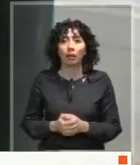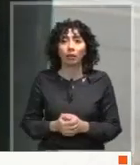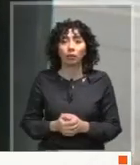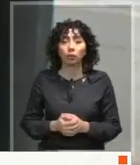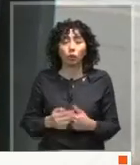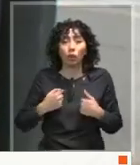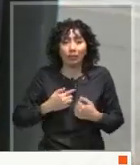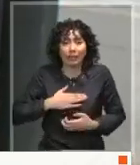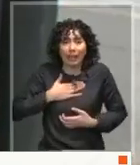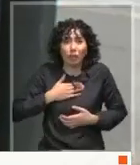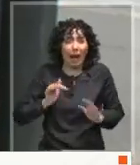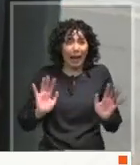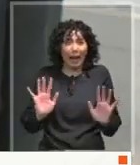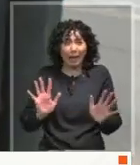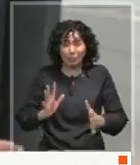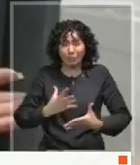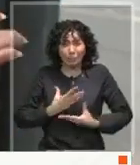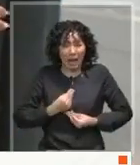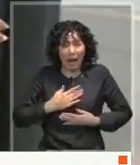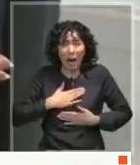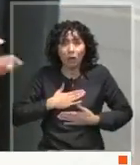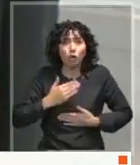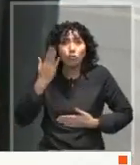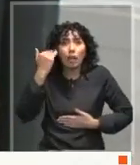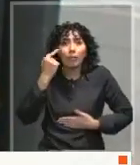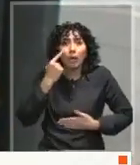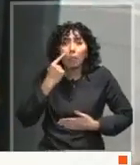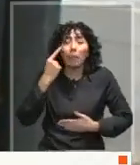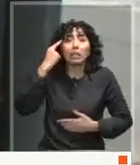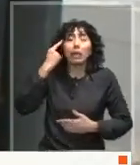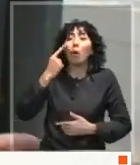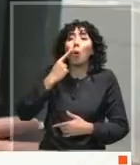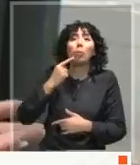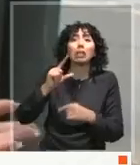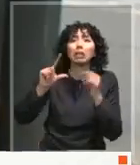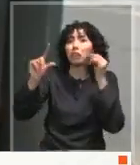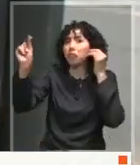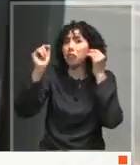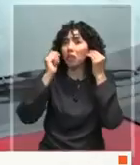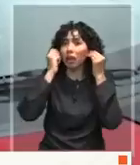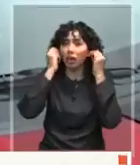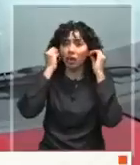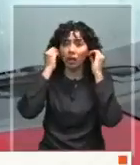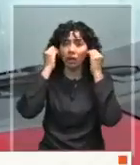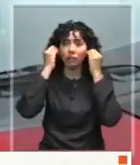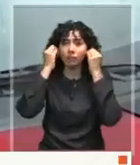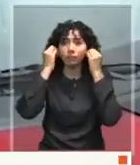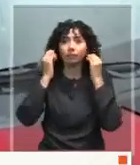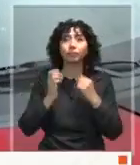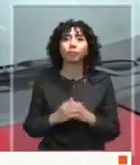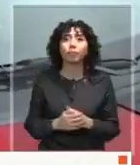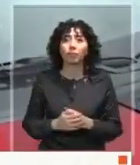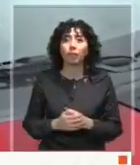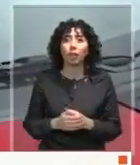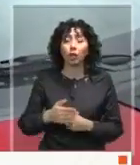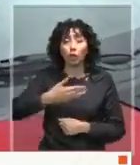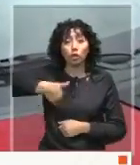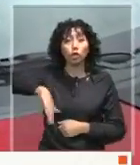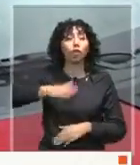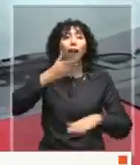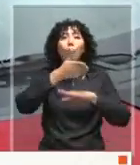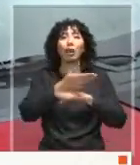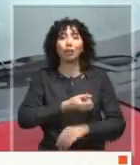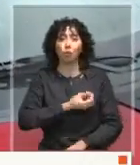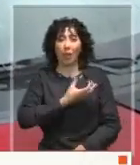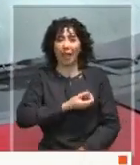pánico porque no sabíamos que el tipo ya se había ido, obviamente. Tú no sabes con qué te vas a encontrar. Mira, nosotros íbamos a la casa de mi suegro allá en